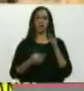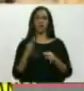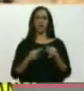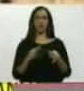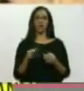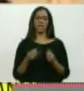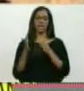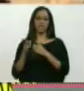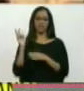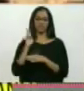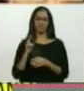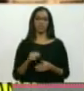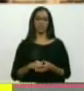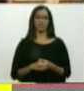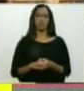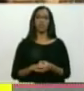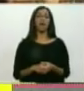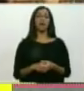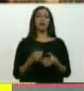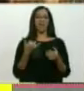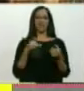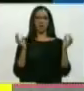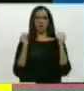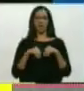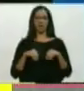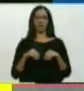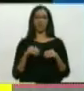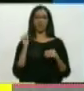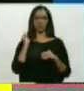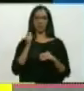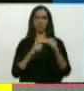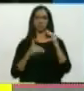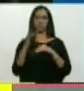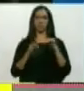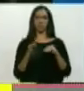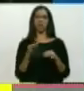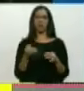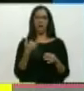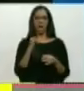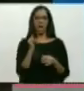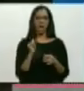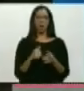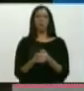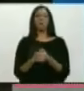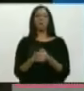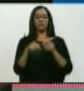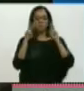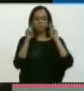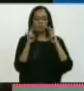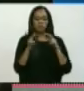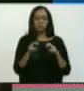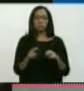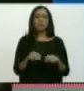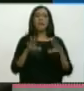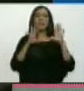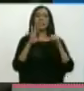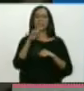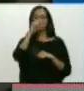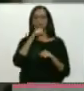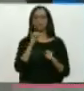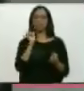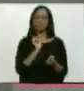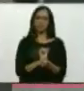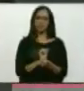vecino país. Cabe recordar que la Corte Suprema de Justicia aún estudia la apelación de la sentencia que condenó a 15 años de cárcel a